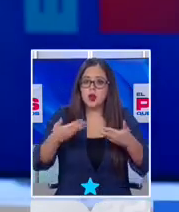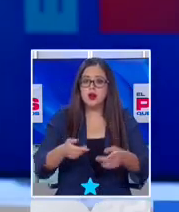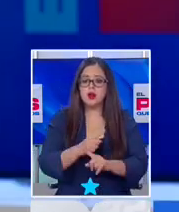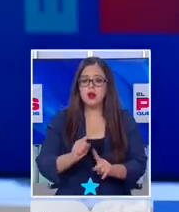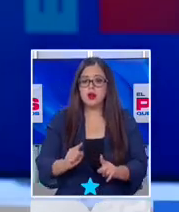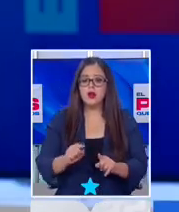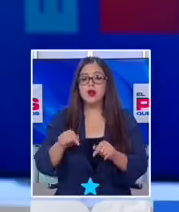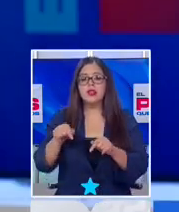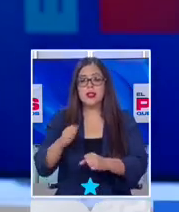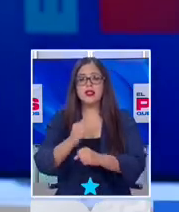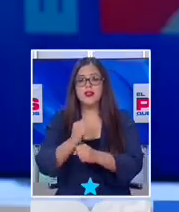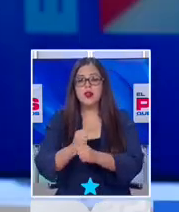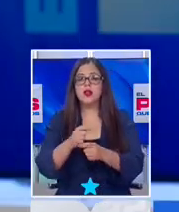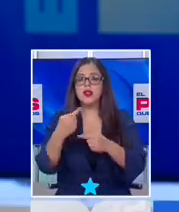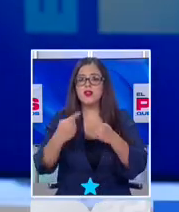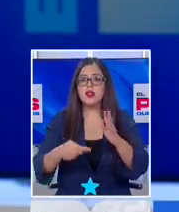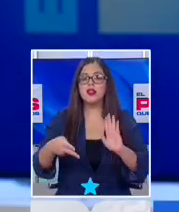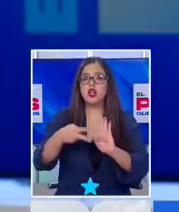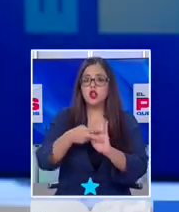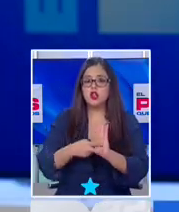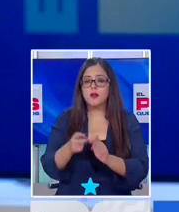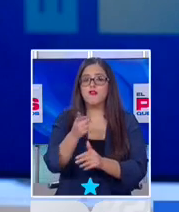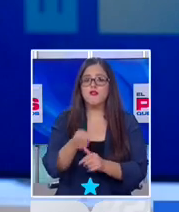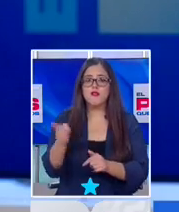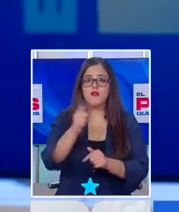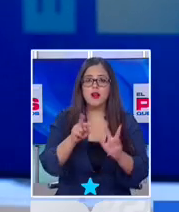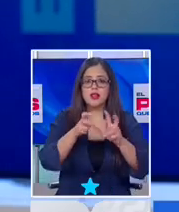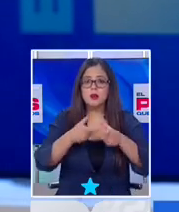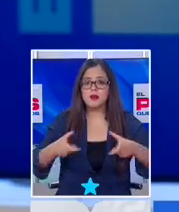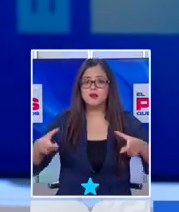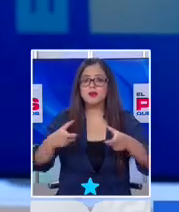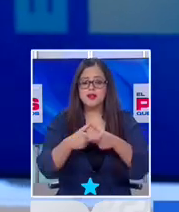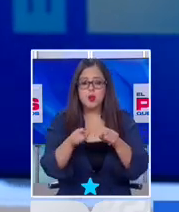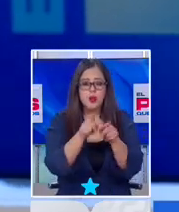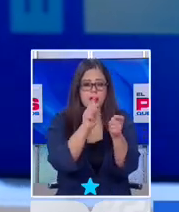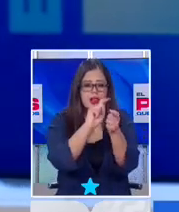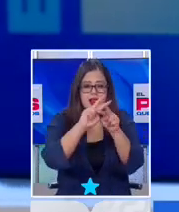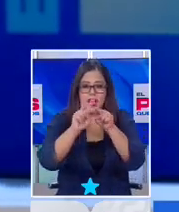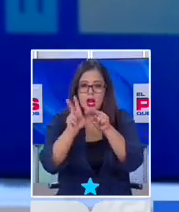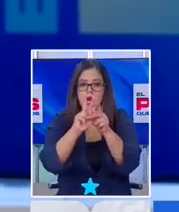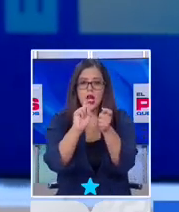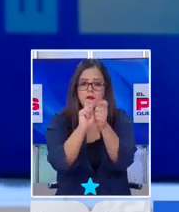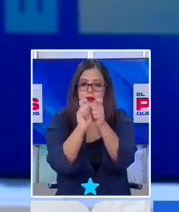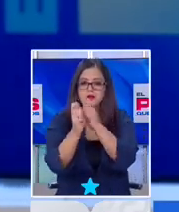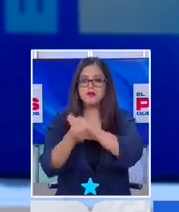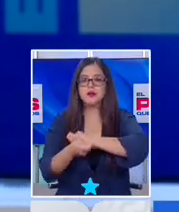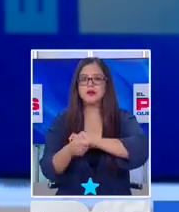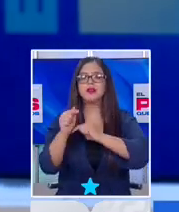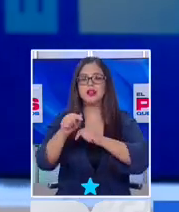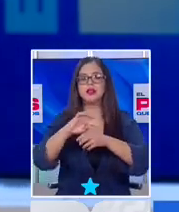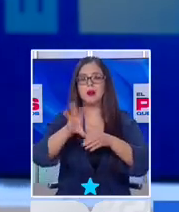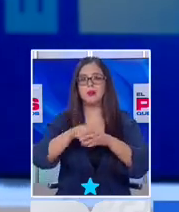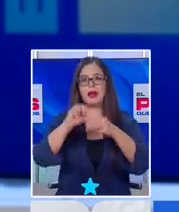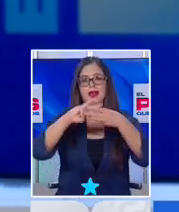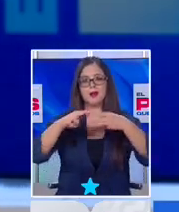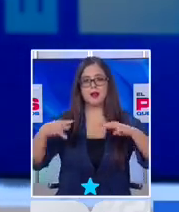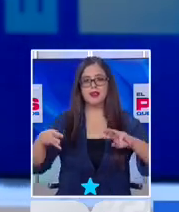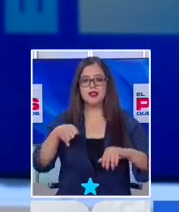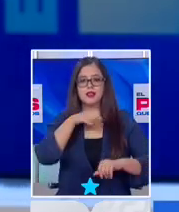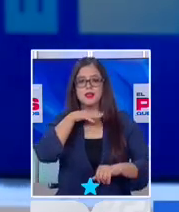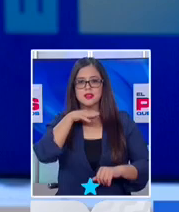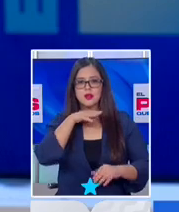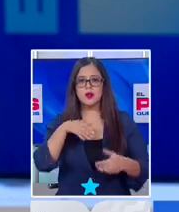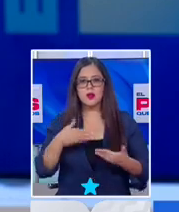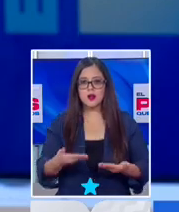día de que muchas normas vuelvan a las comisiones para ser perfeccionadas es parte la metodología que está utilizando y yo